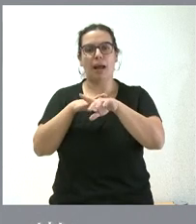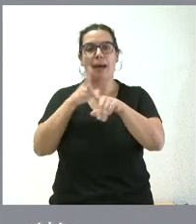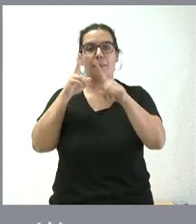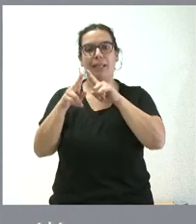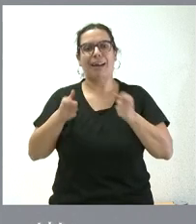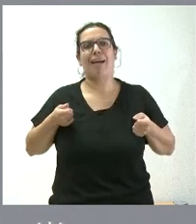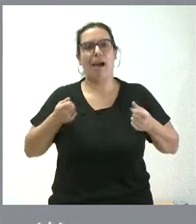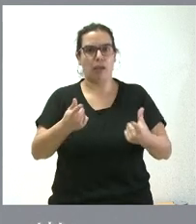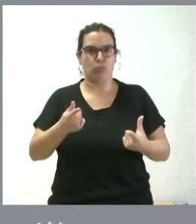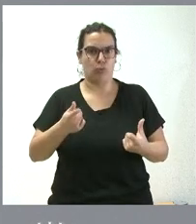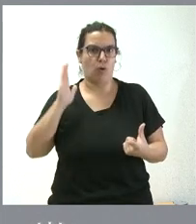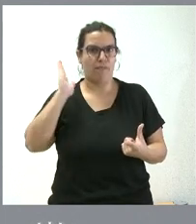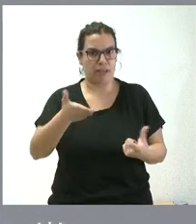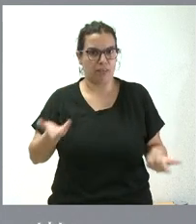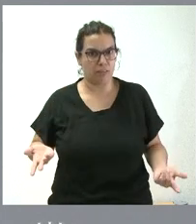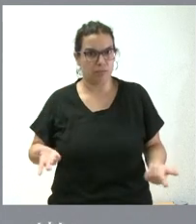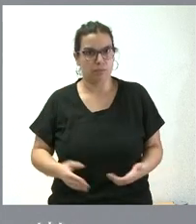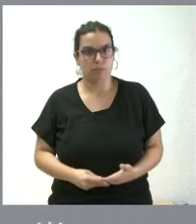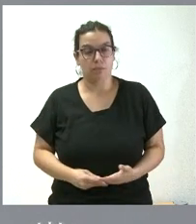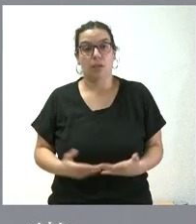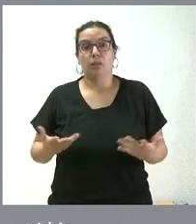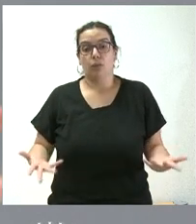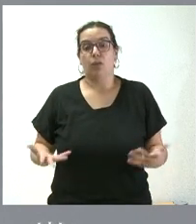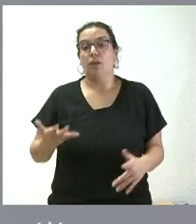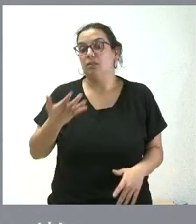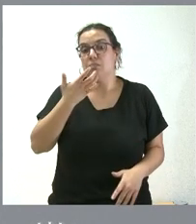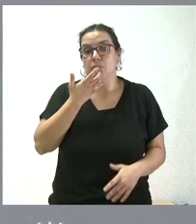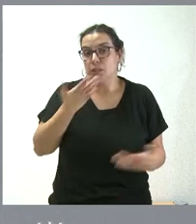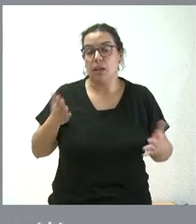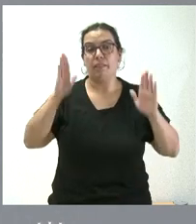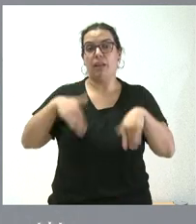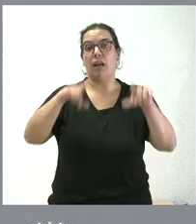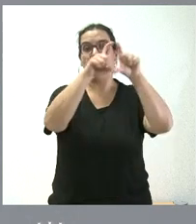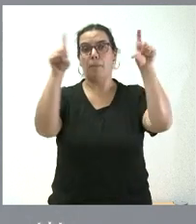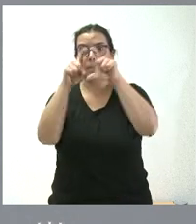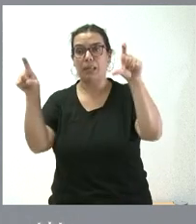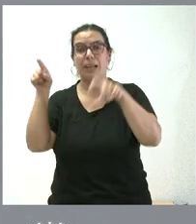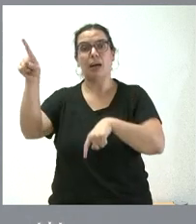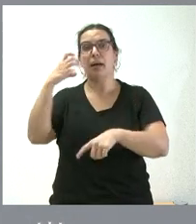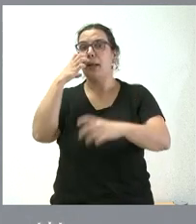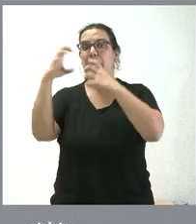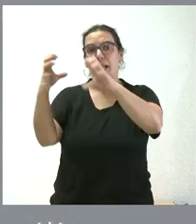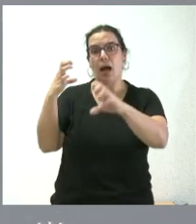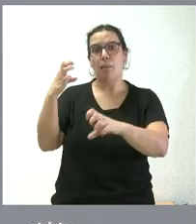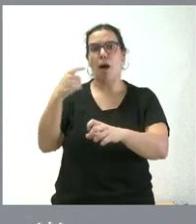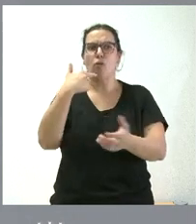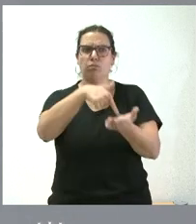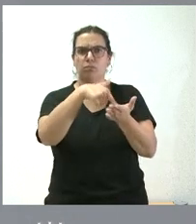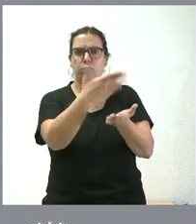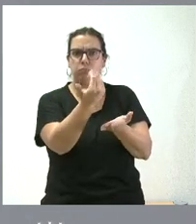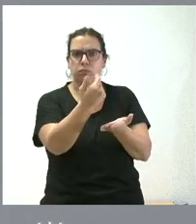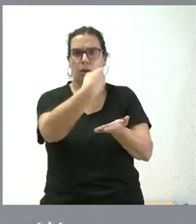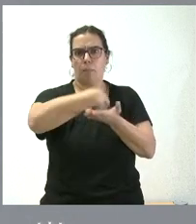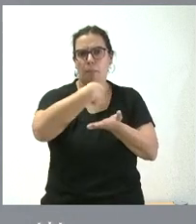alguno y por tanto el que al final la empresa pueda reclamar o no alguna cantidad económica porque el pago no se ha